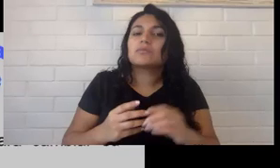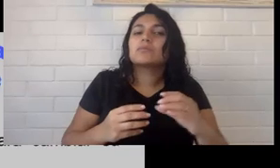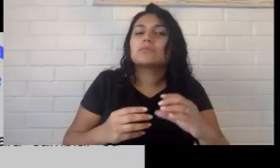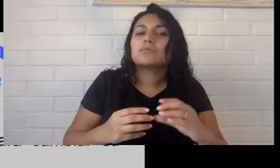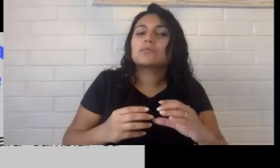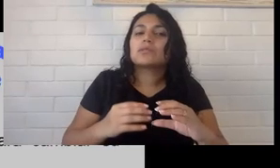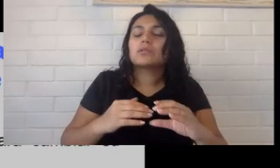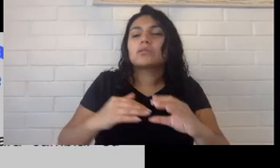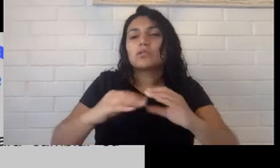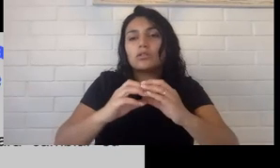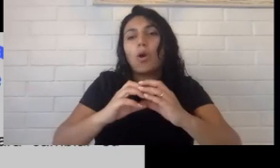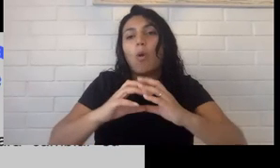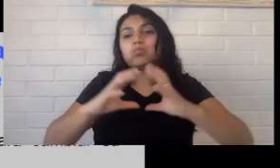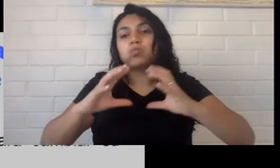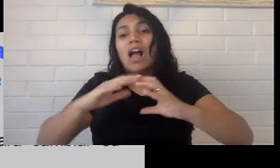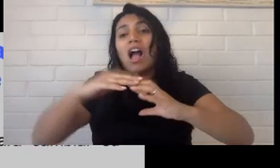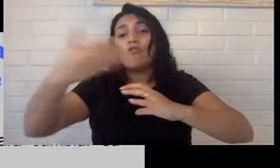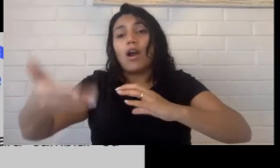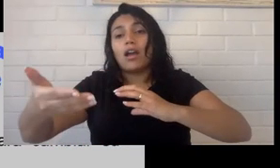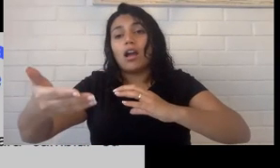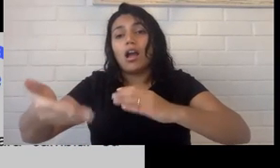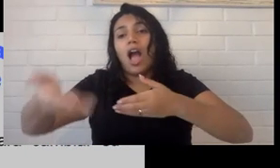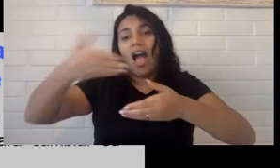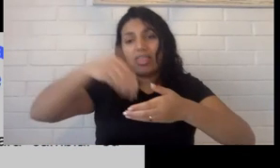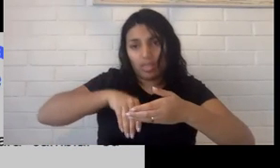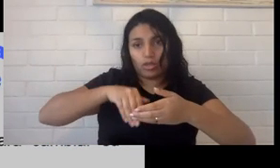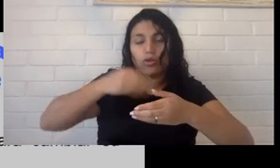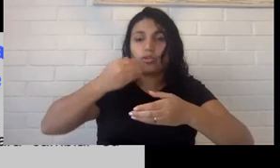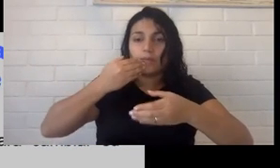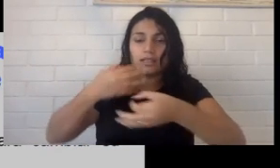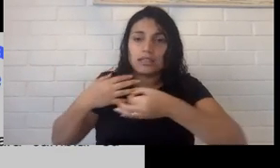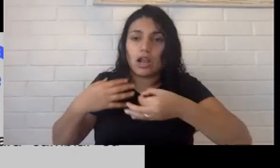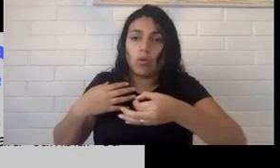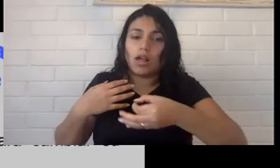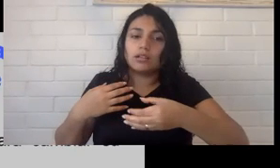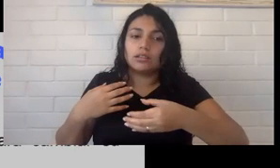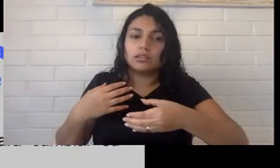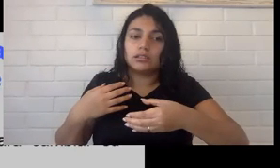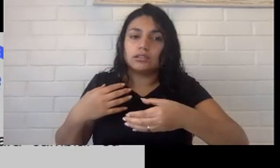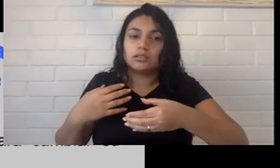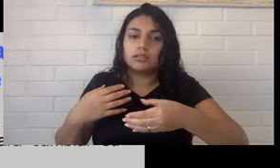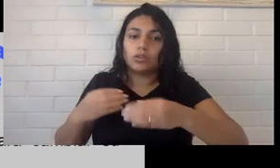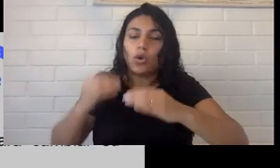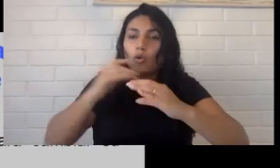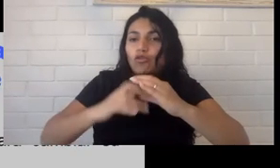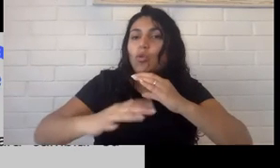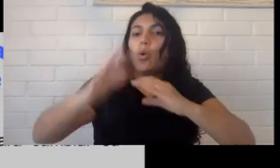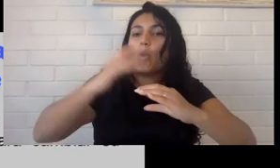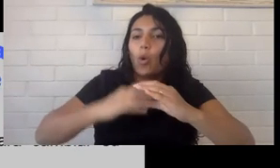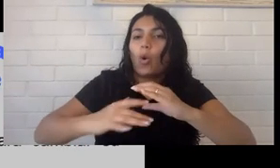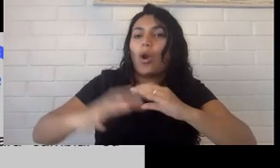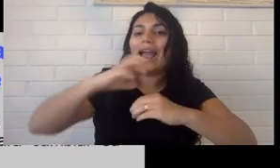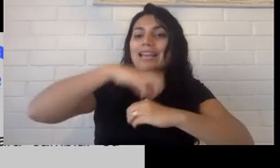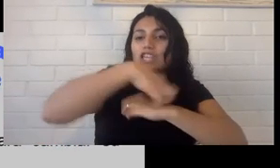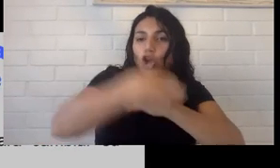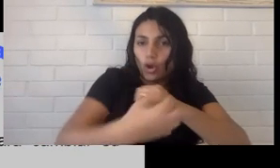en el volumen extracelular y en el volumen intracelular. Y el flujo de iones de